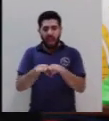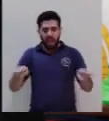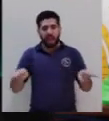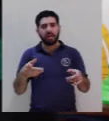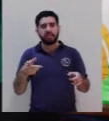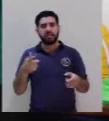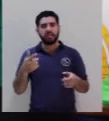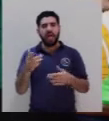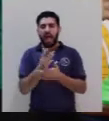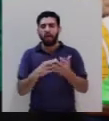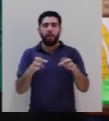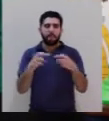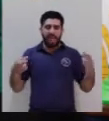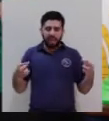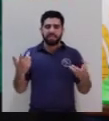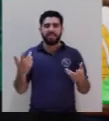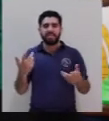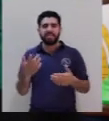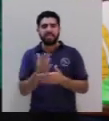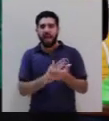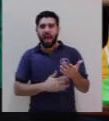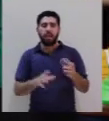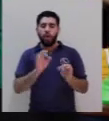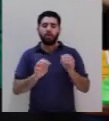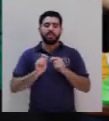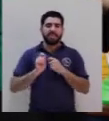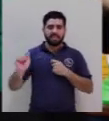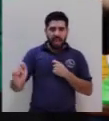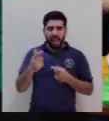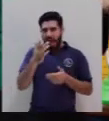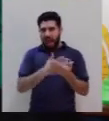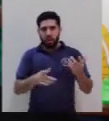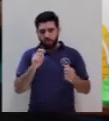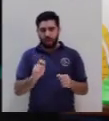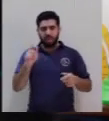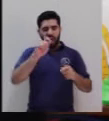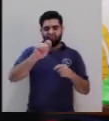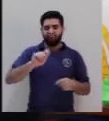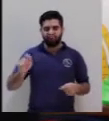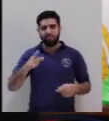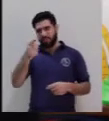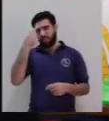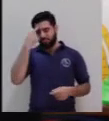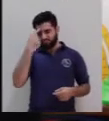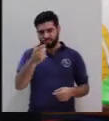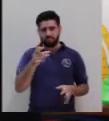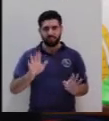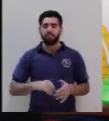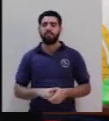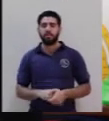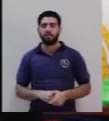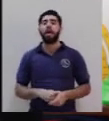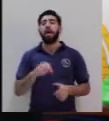marcador. También un pedazo de tela pueden utilizar, ¿sí? Bueno, espacio hay